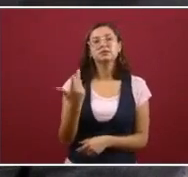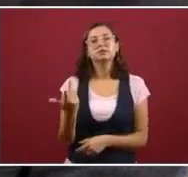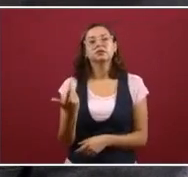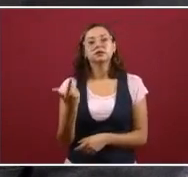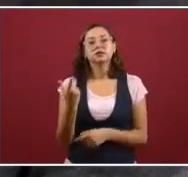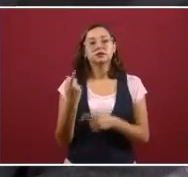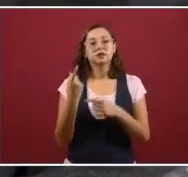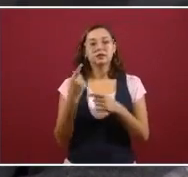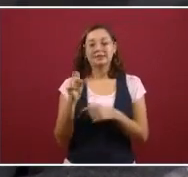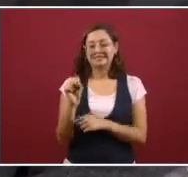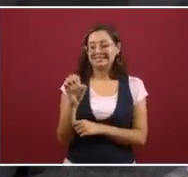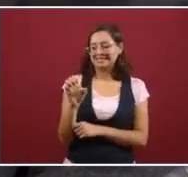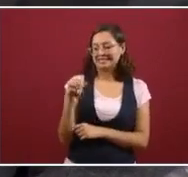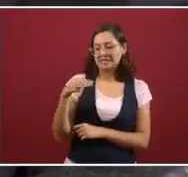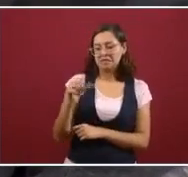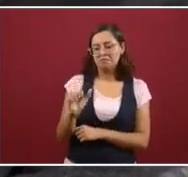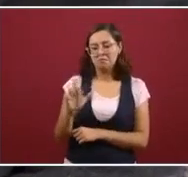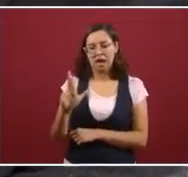se le acusa